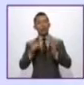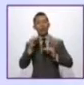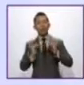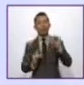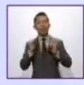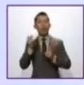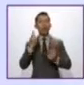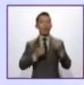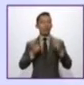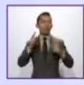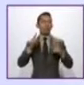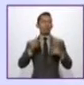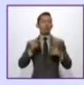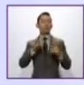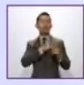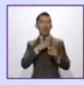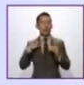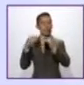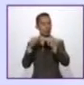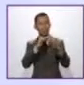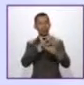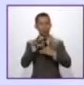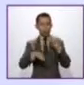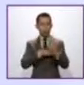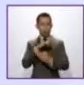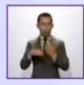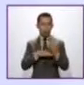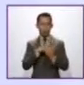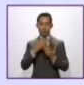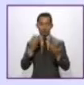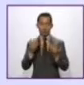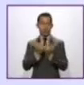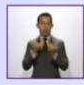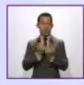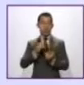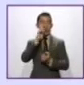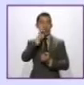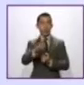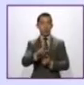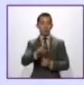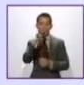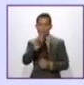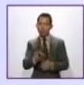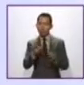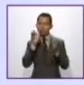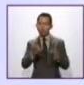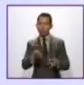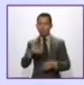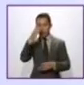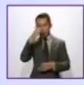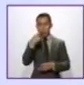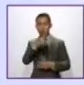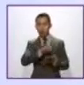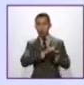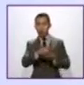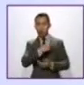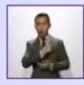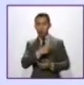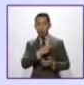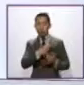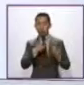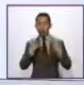función de que haya equidad, igualdad y respeto absoluto a sus derechos